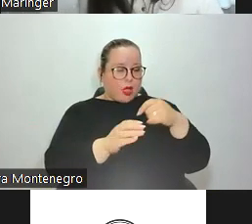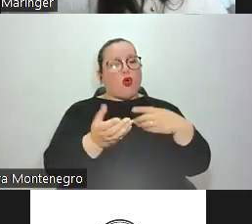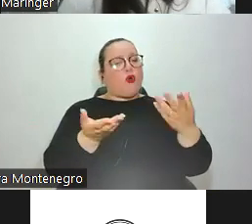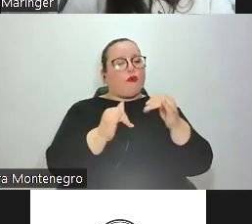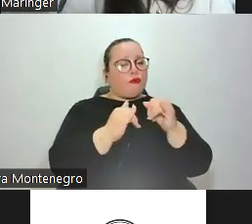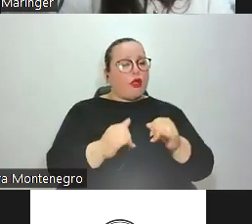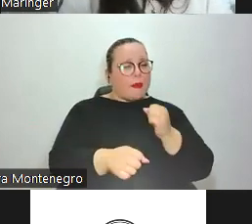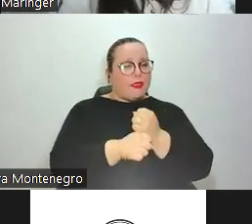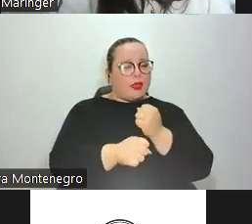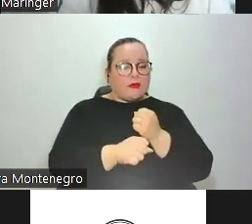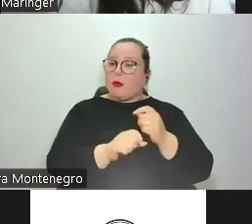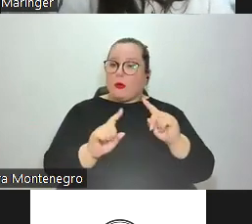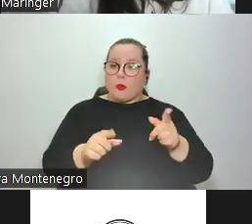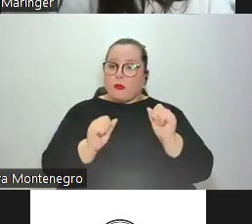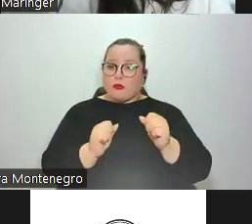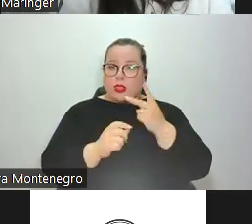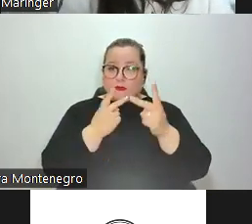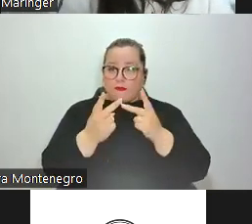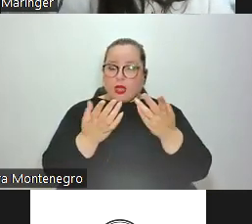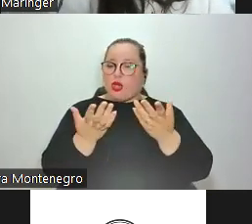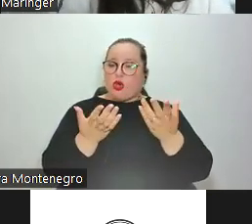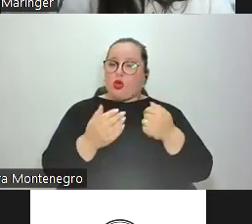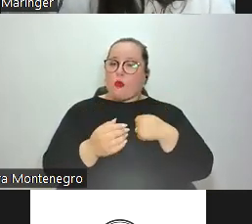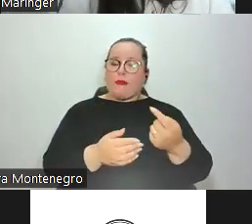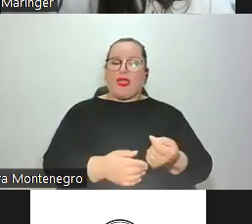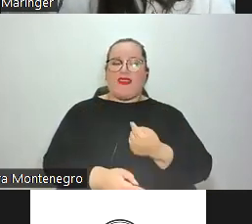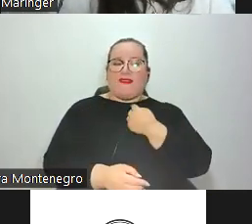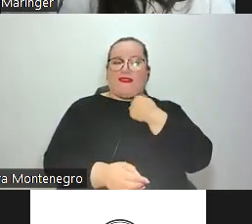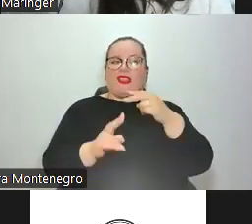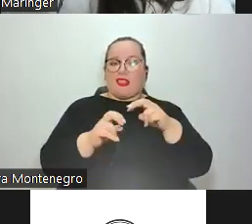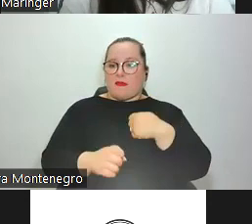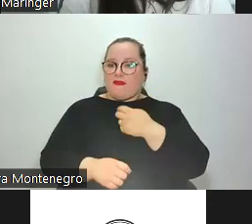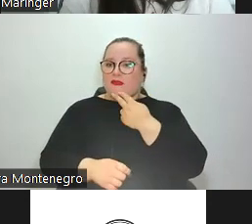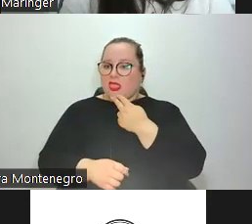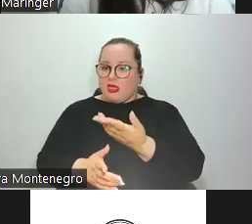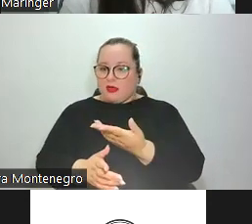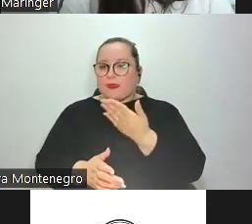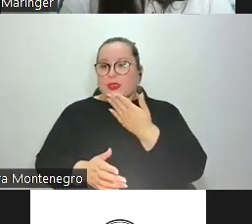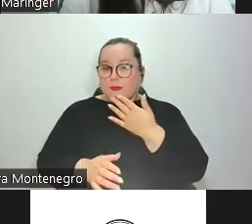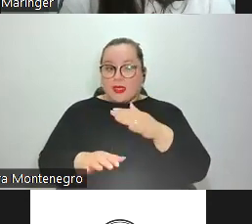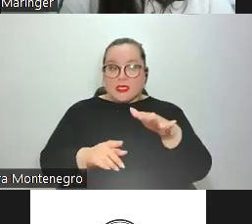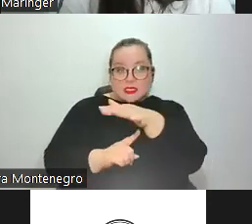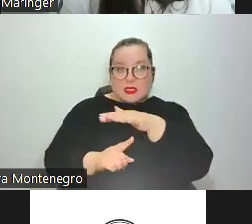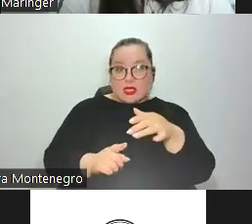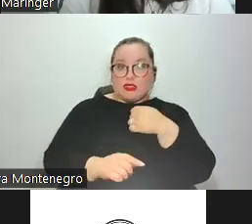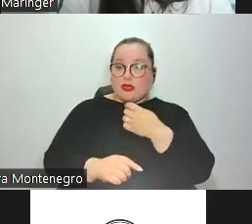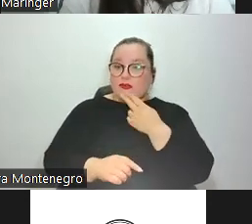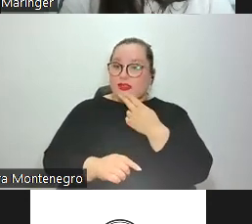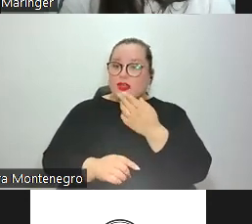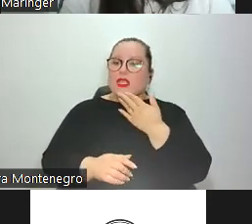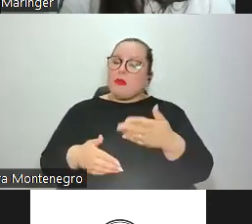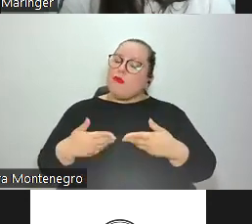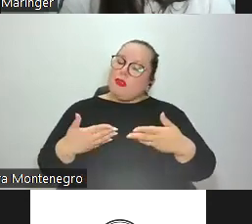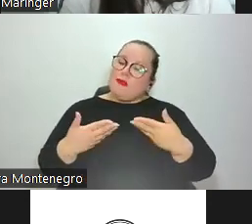también incluso uno puede ver cómo esto impacta en el estilo de vida que yo decido llevar, también los momentos en que vivo y la